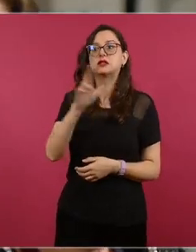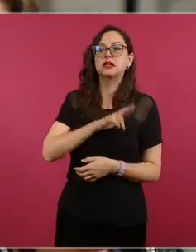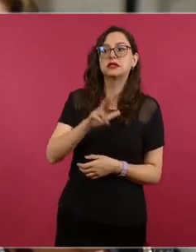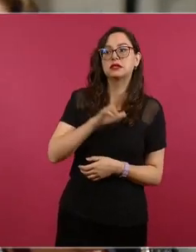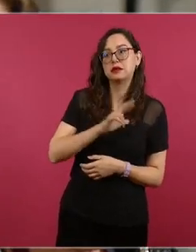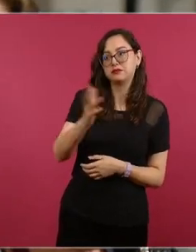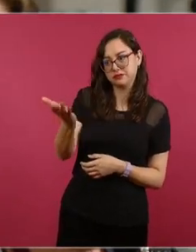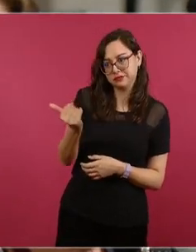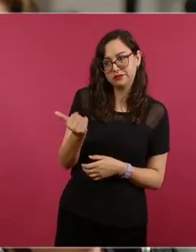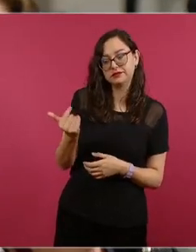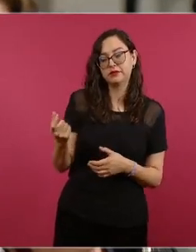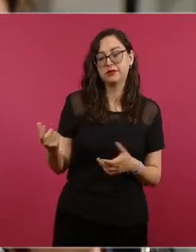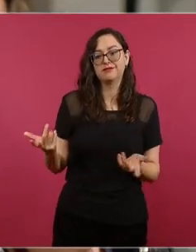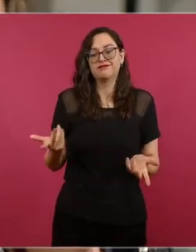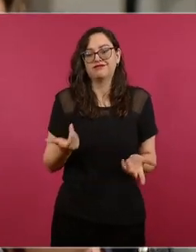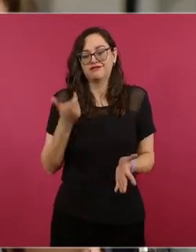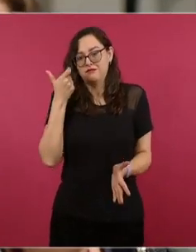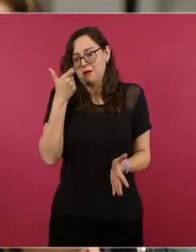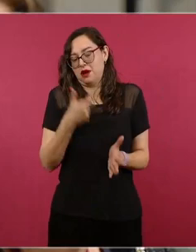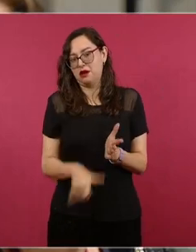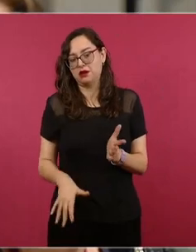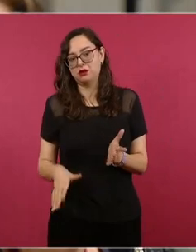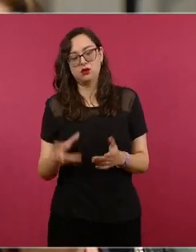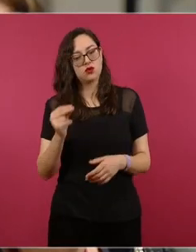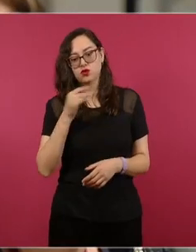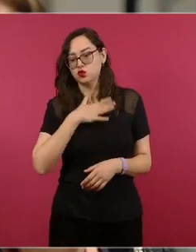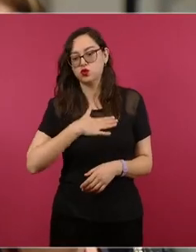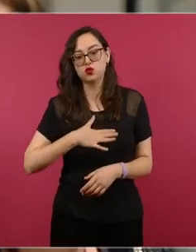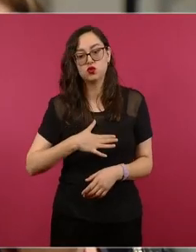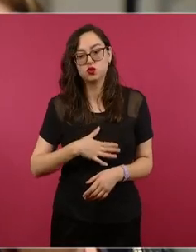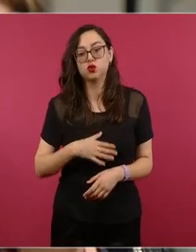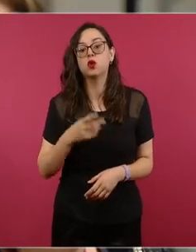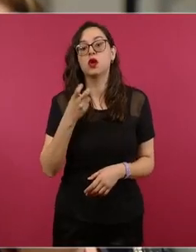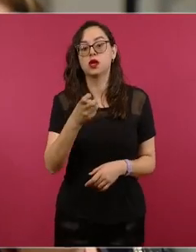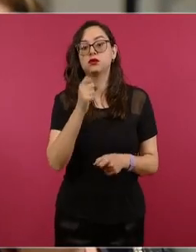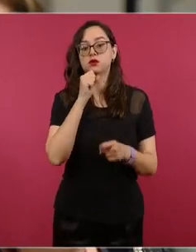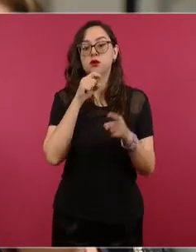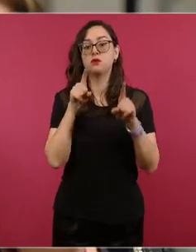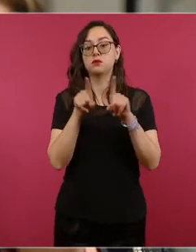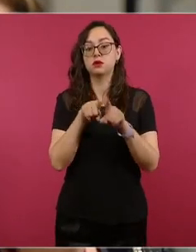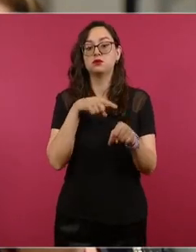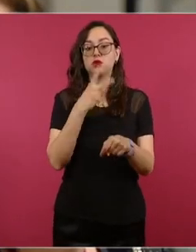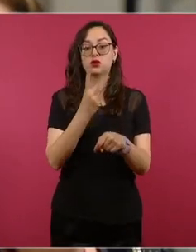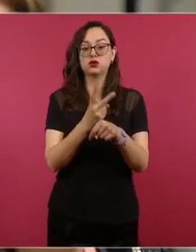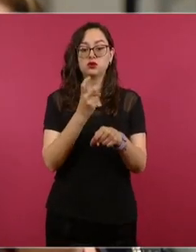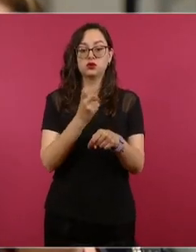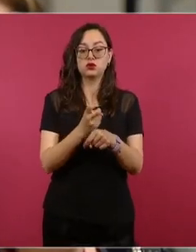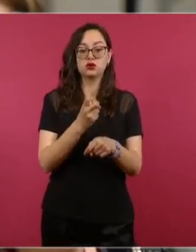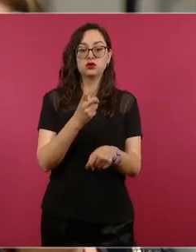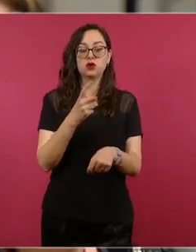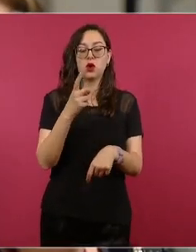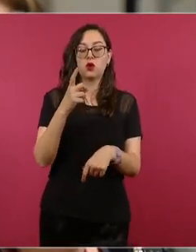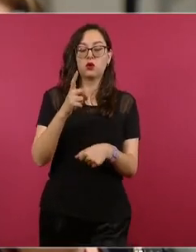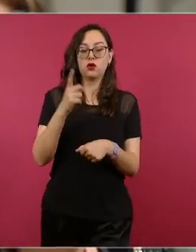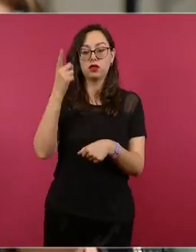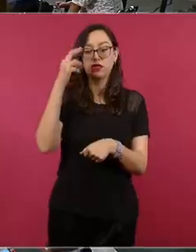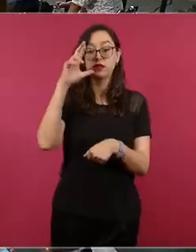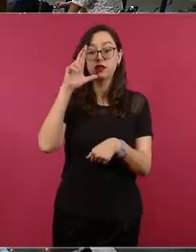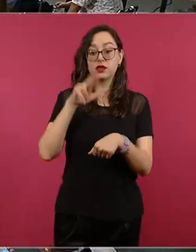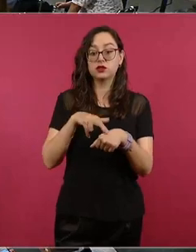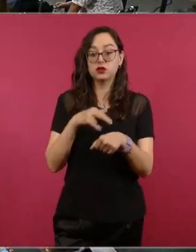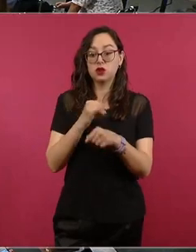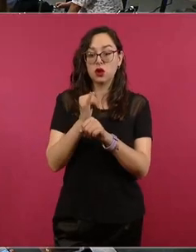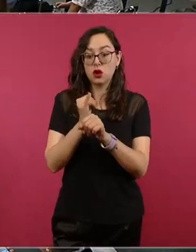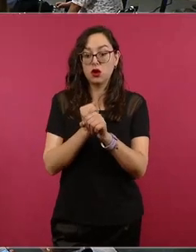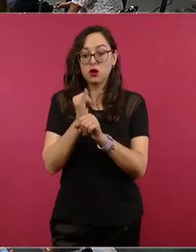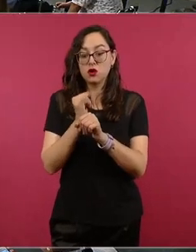consideren necesarios. Estos mismos casos están de igual manera en la Subdirección Técnica de Exploración y Producción de Pemex, a la